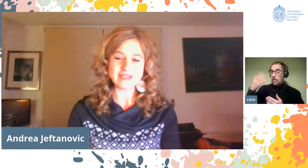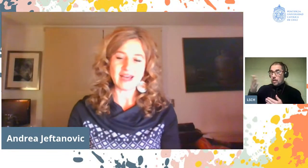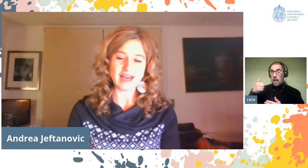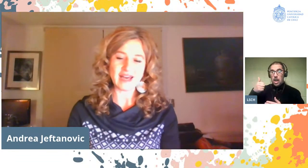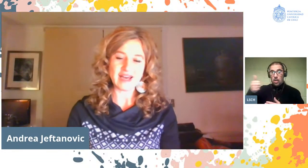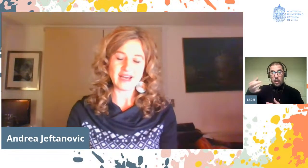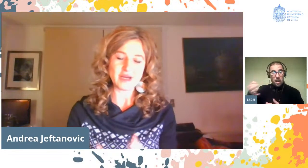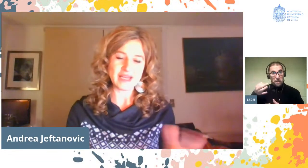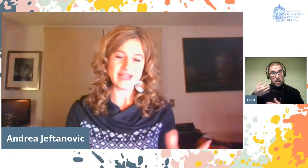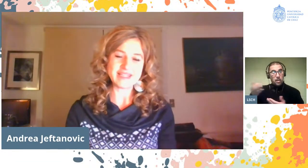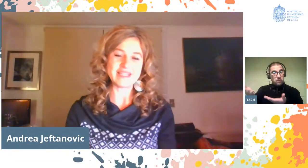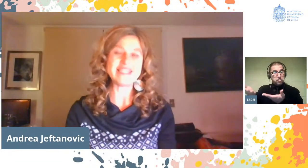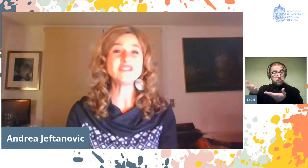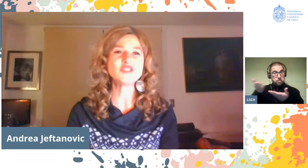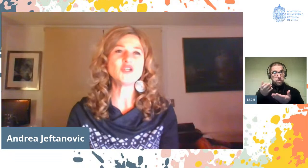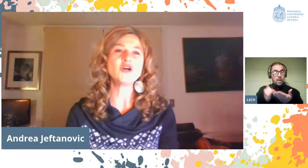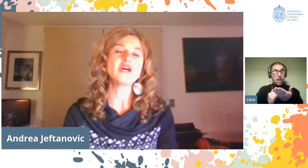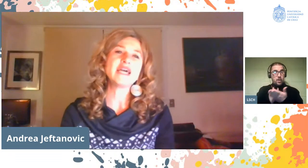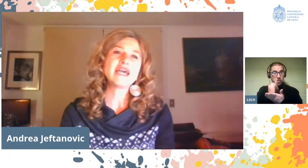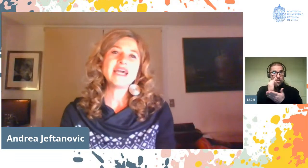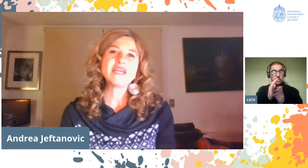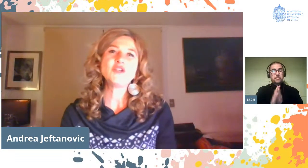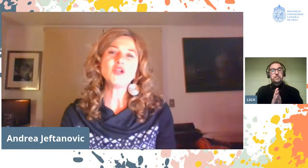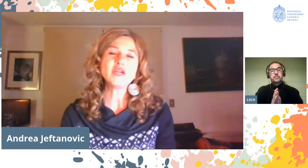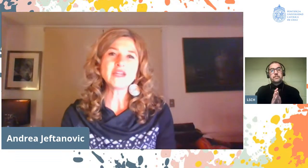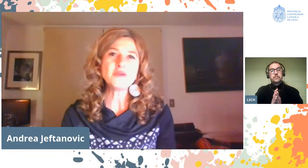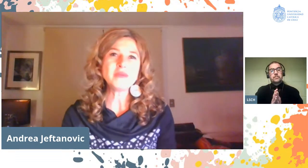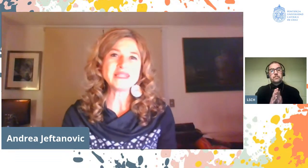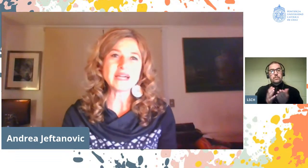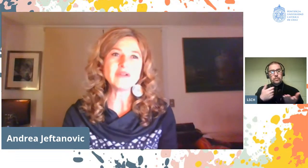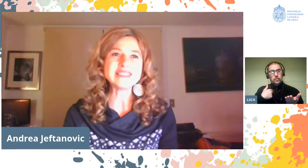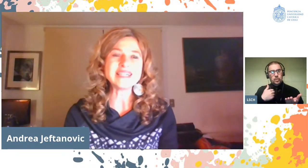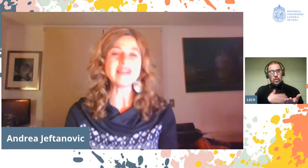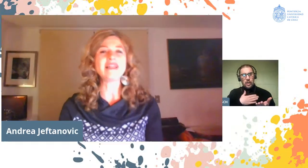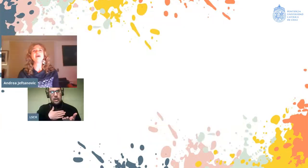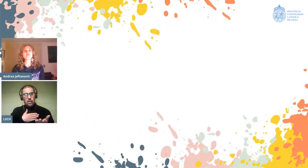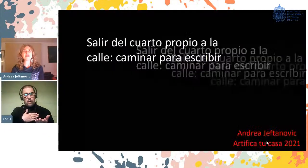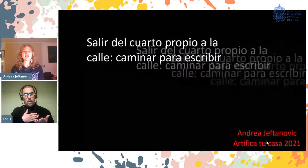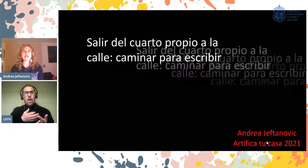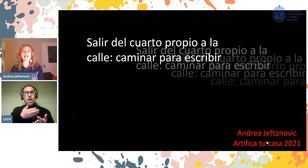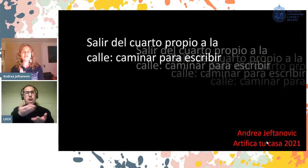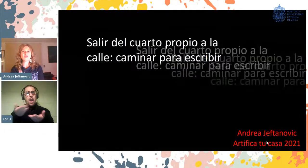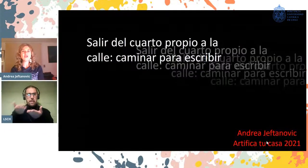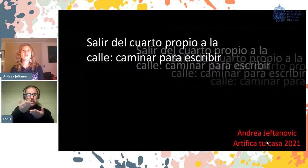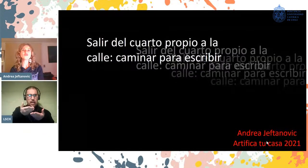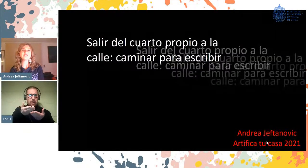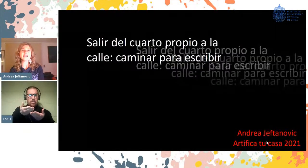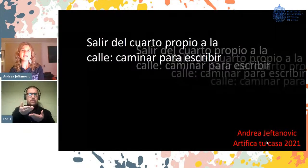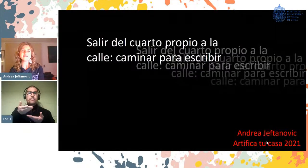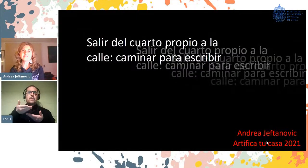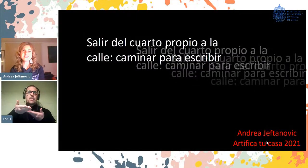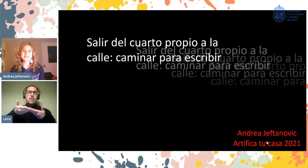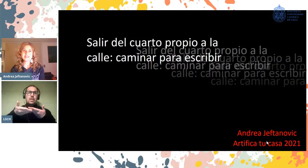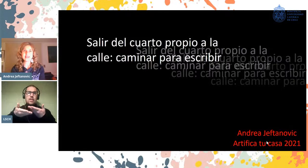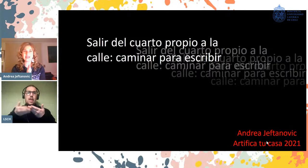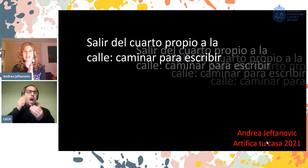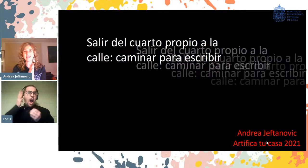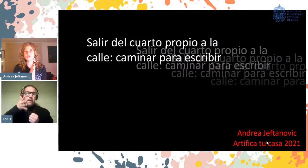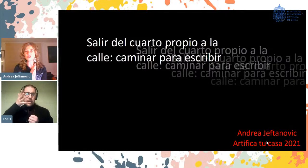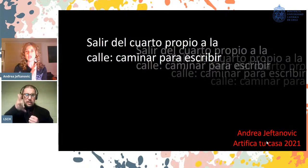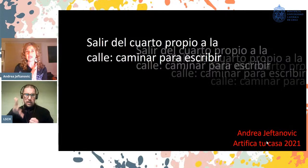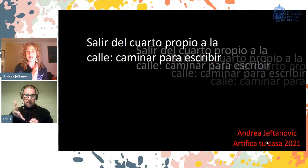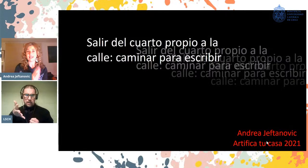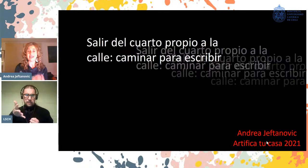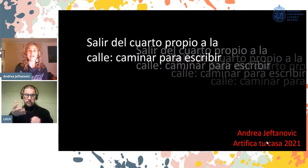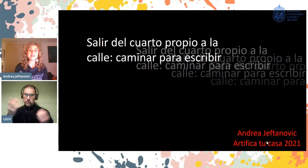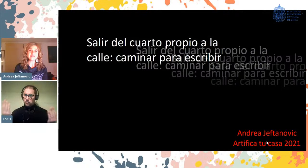introdujo en este inicio, yo los quiero invitar a una charla en la que voy a cruzar el